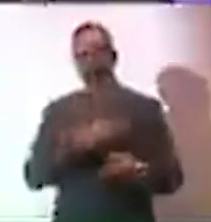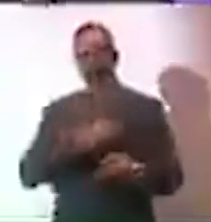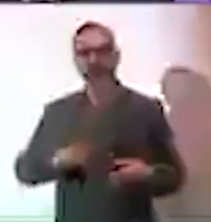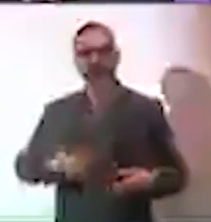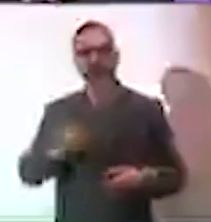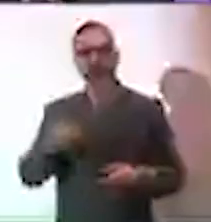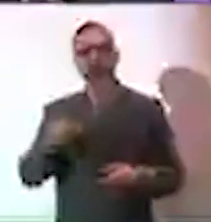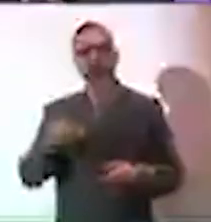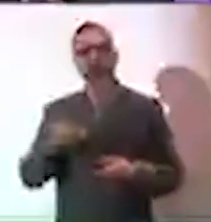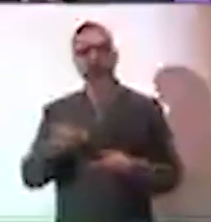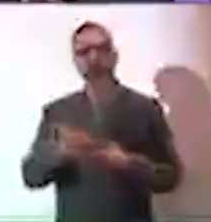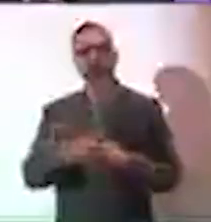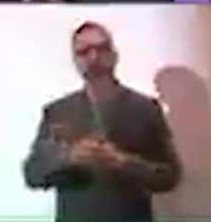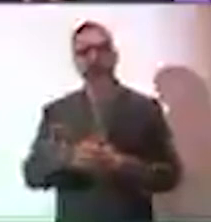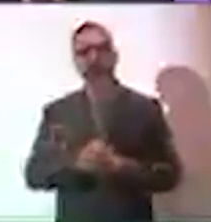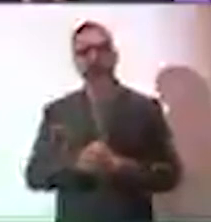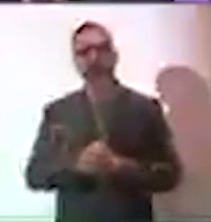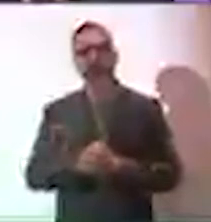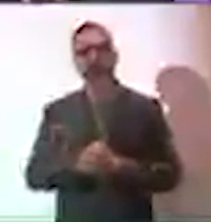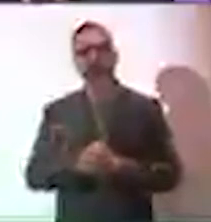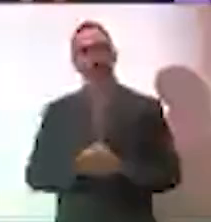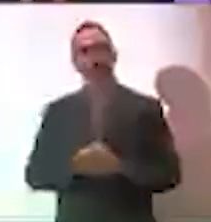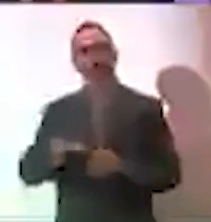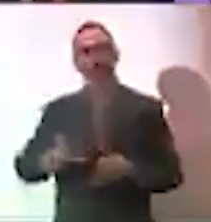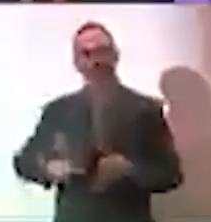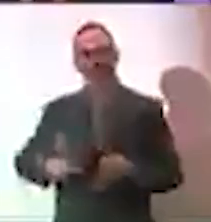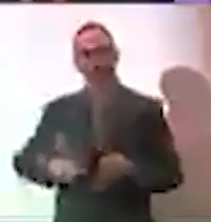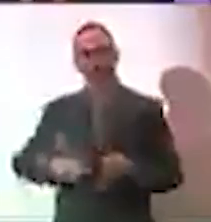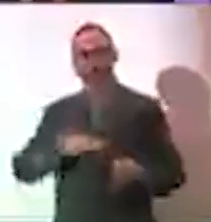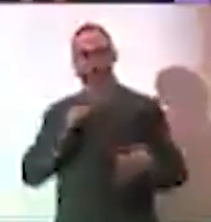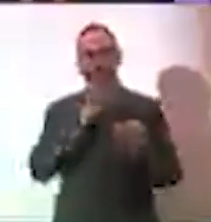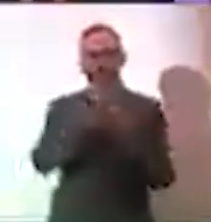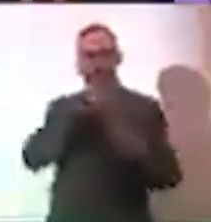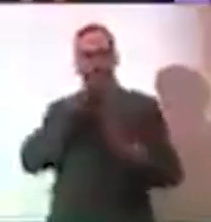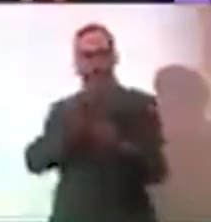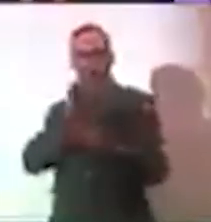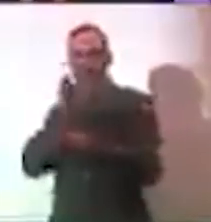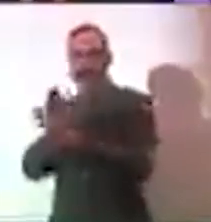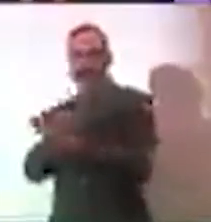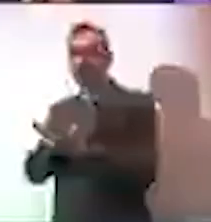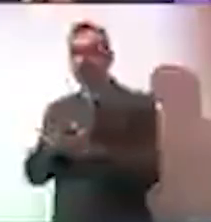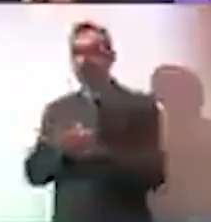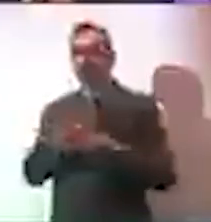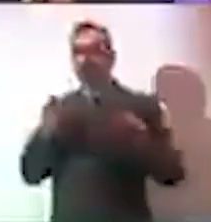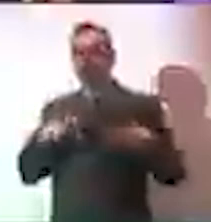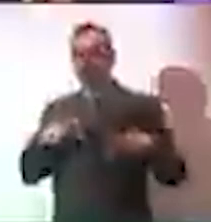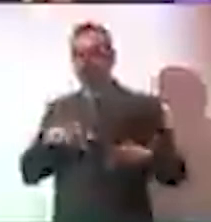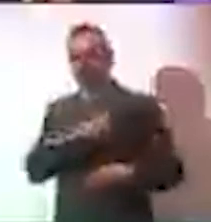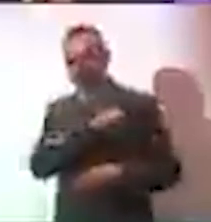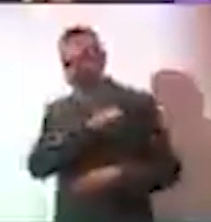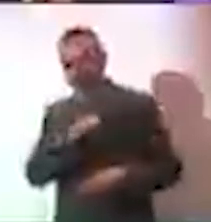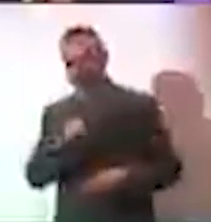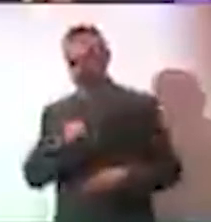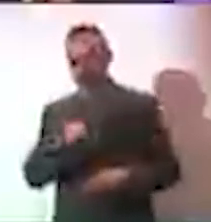no los municipios. Nos coordinamos con ellos, pero quien se enfrenta en el día a